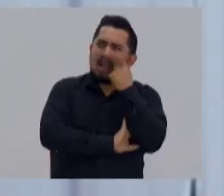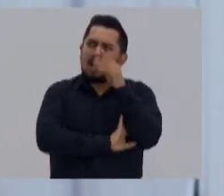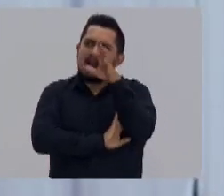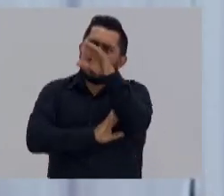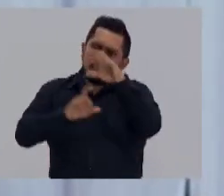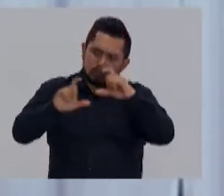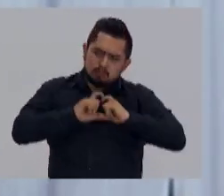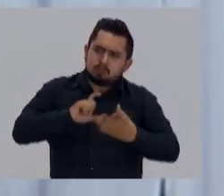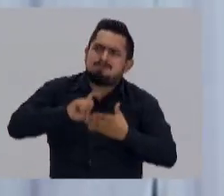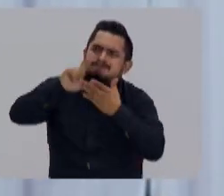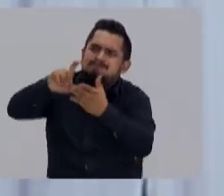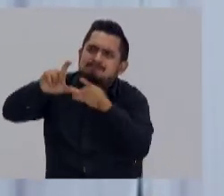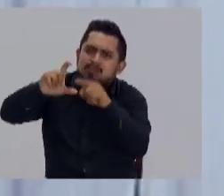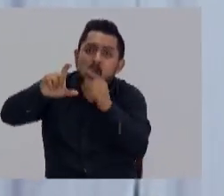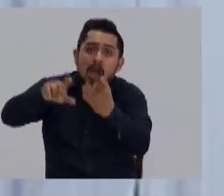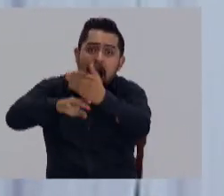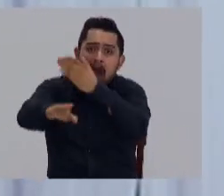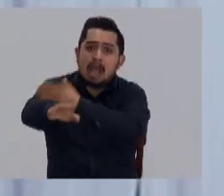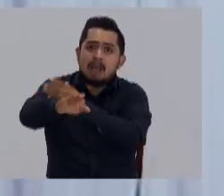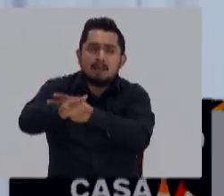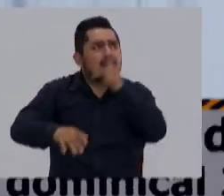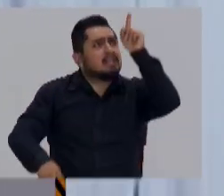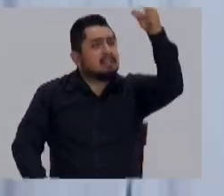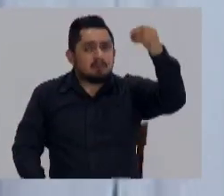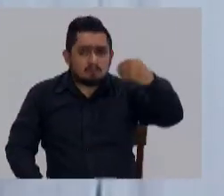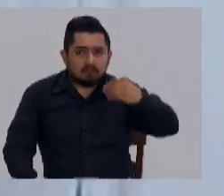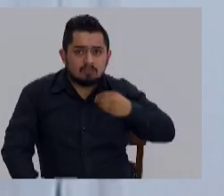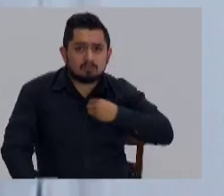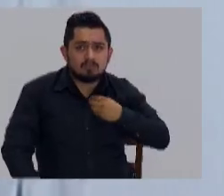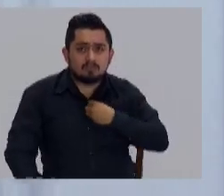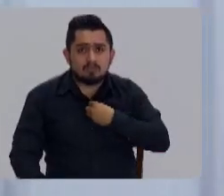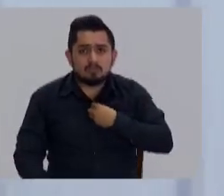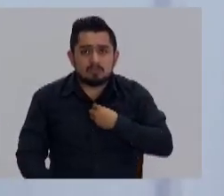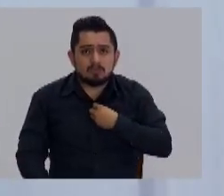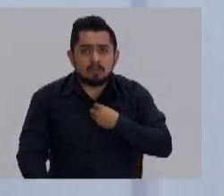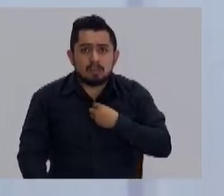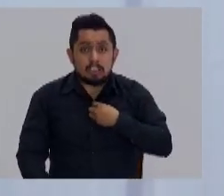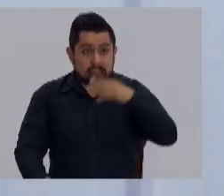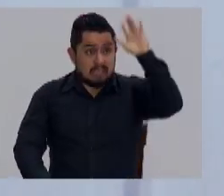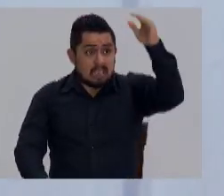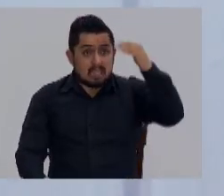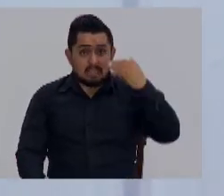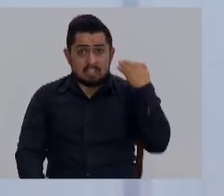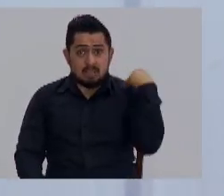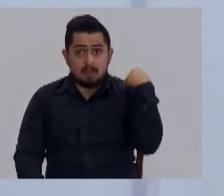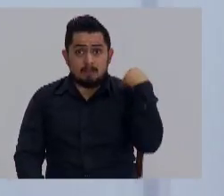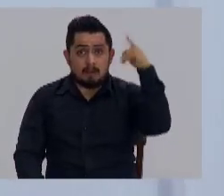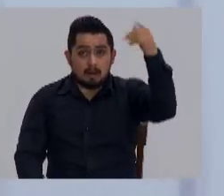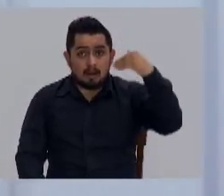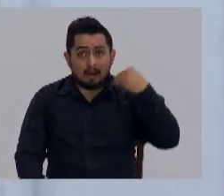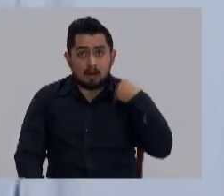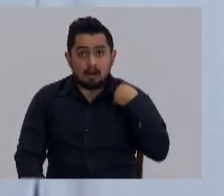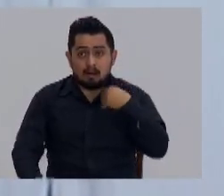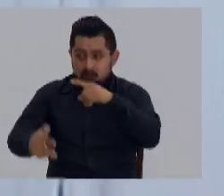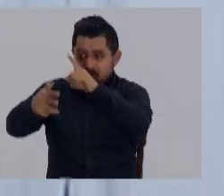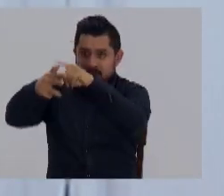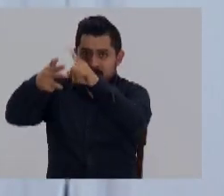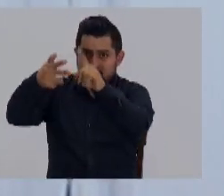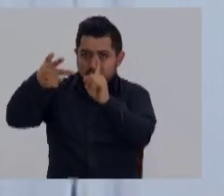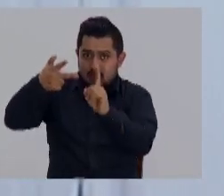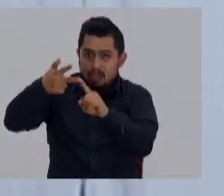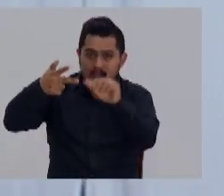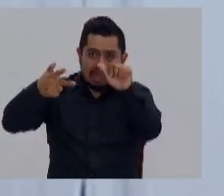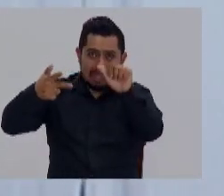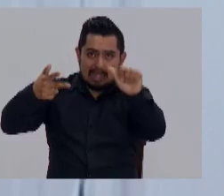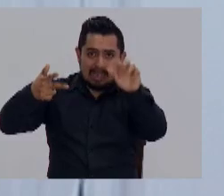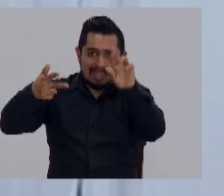corazón. Pero tenemos que valorar quién nos está llamando. Llamó a otro, le dijo: